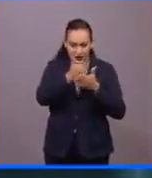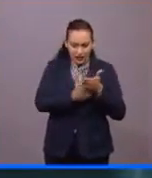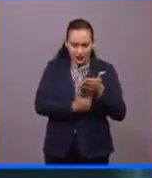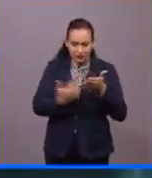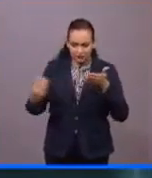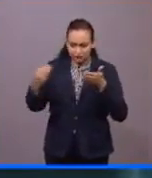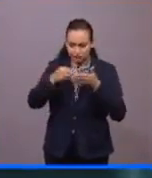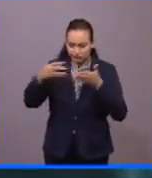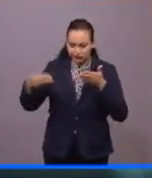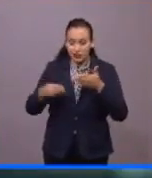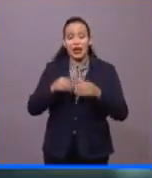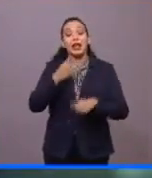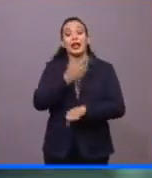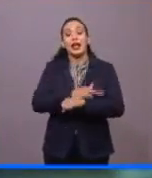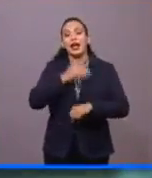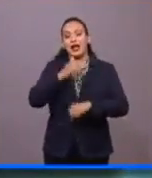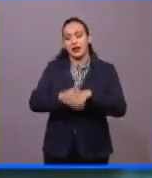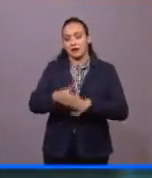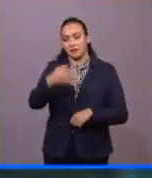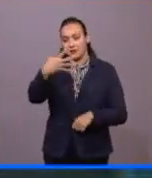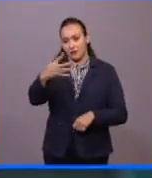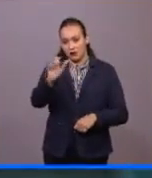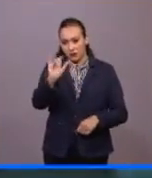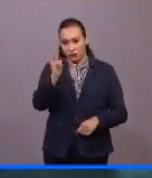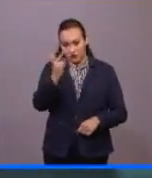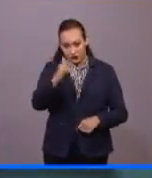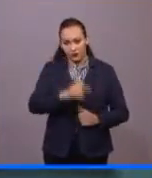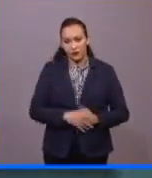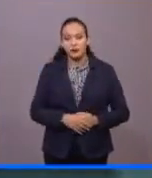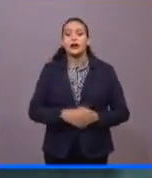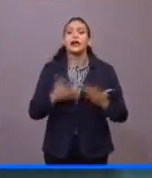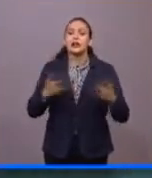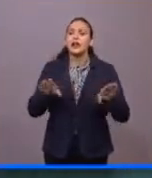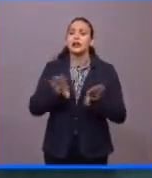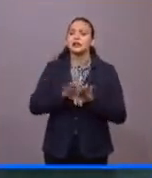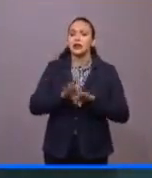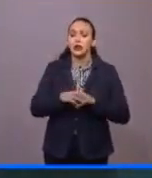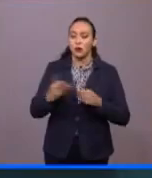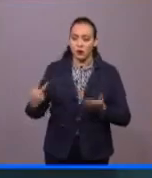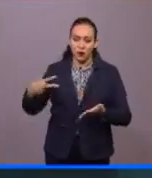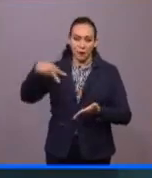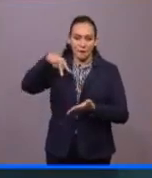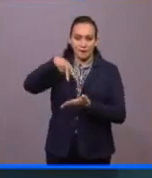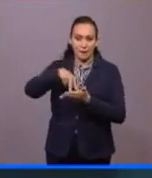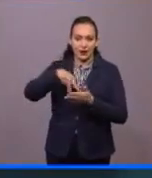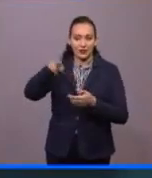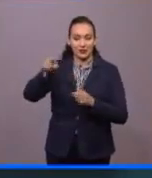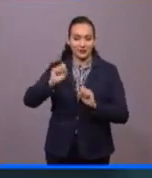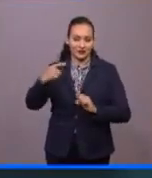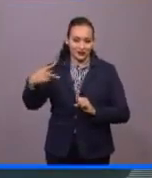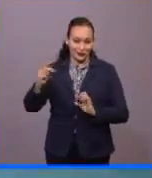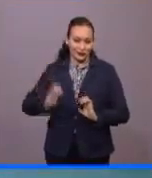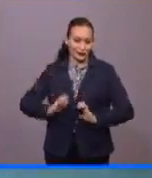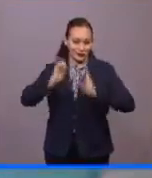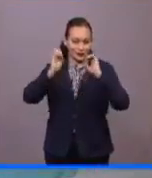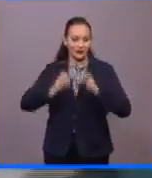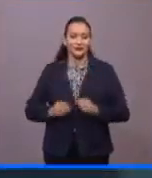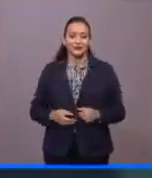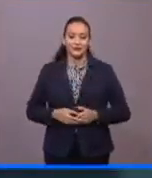reserva. El trámite concluye el próximo 4 de julio y se realiza de manera presencial en sus instalaciones.